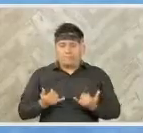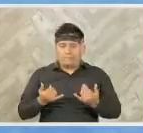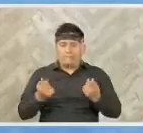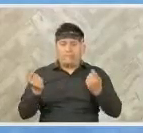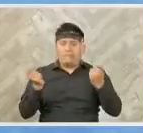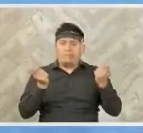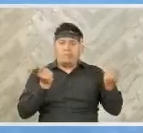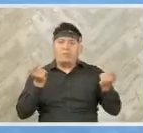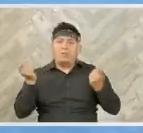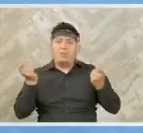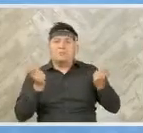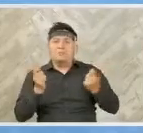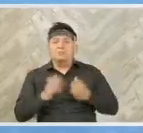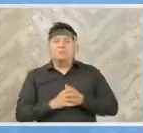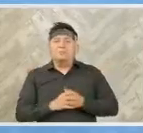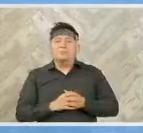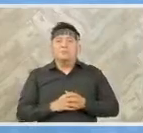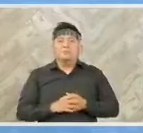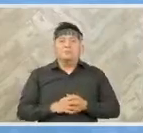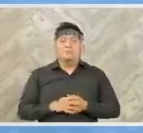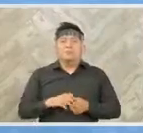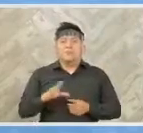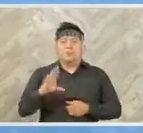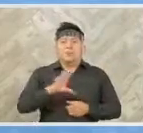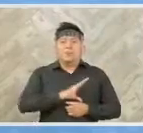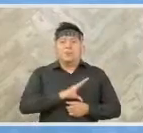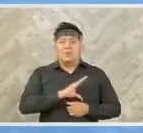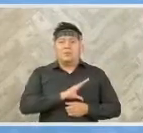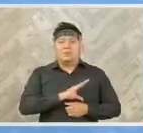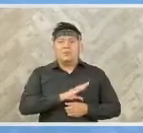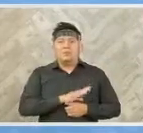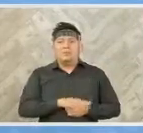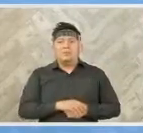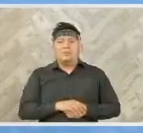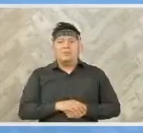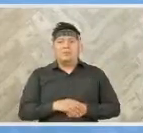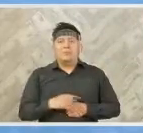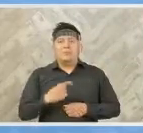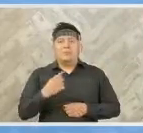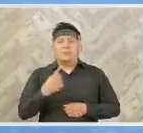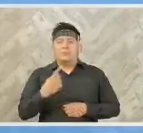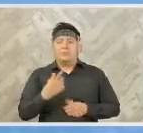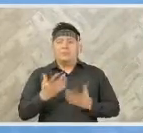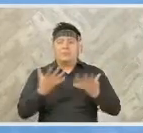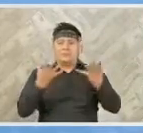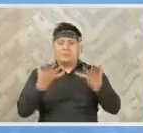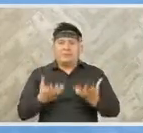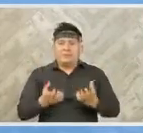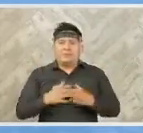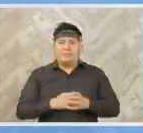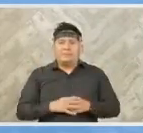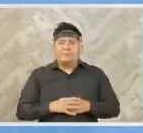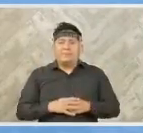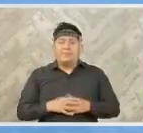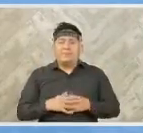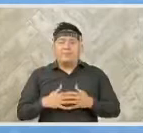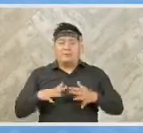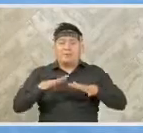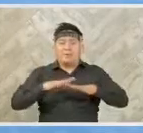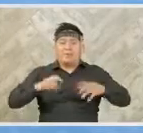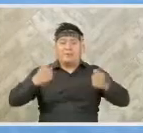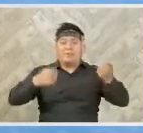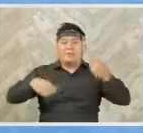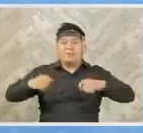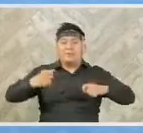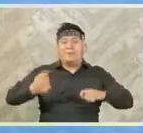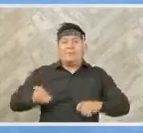y que nos ha orientado el señor alcalde es la recuperación de las plazas de mercado públicas de nuestra ciudad. La Libertad